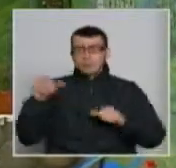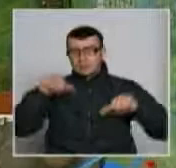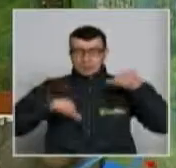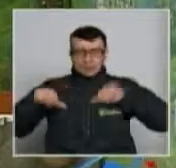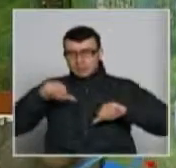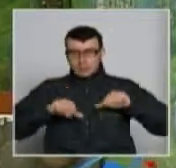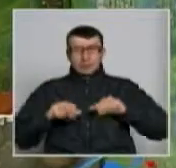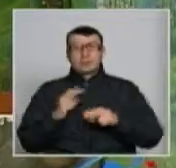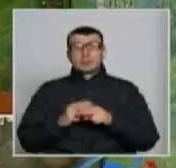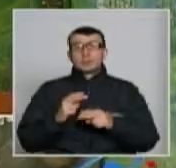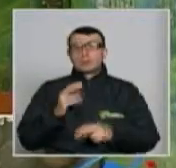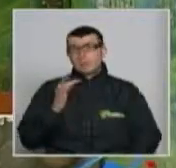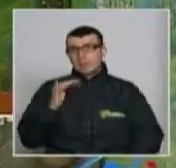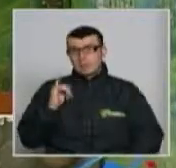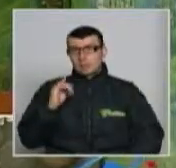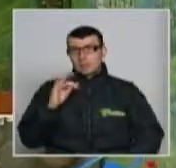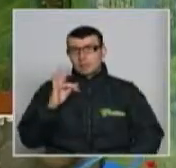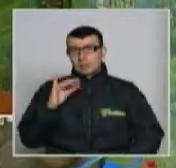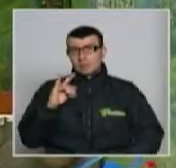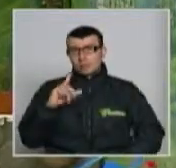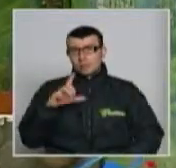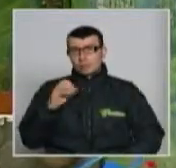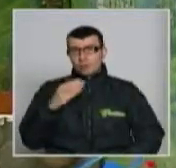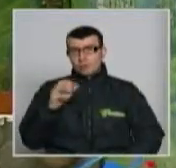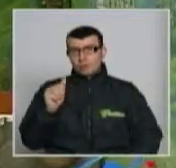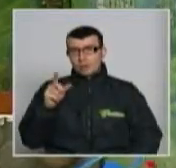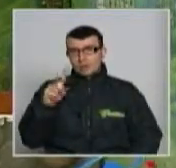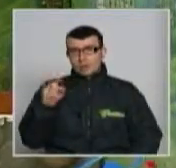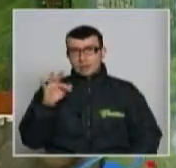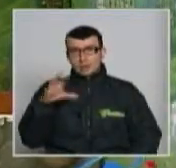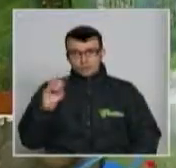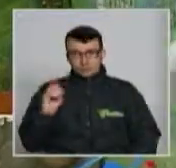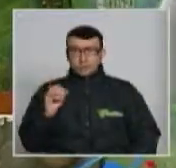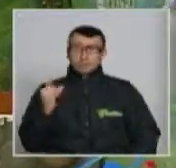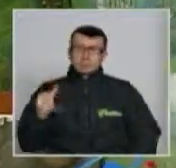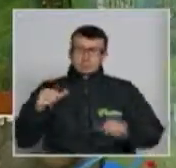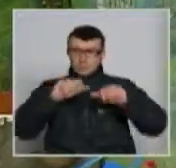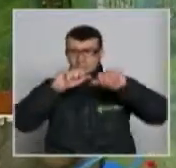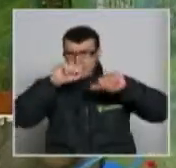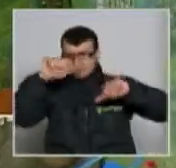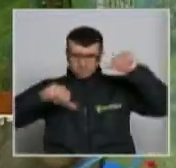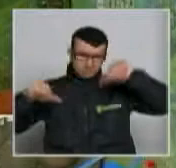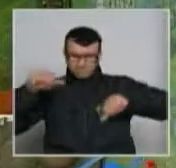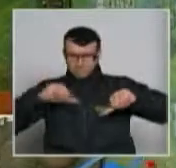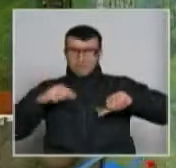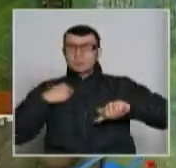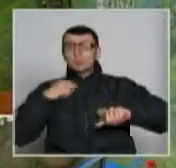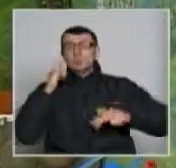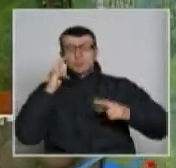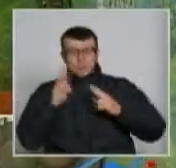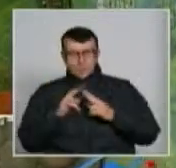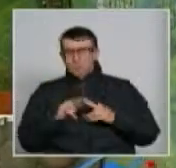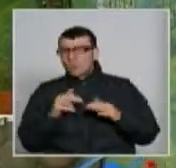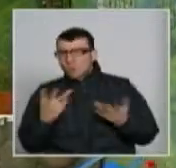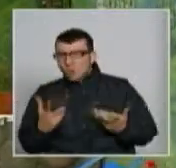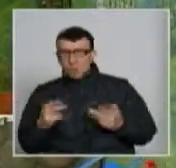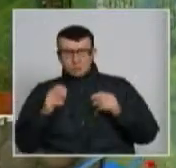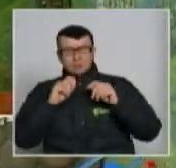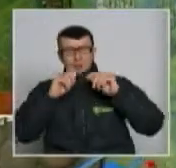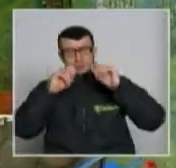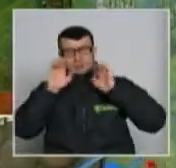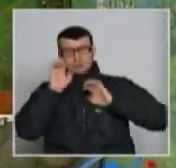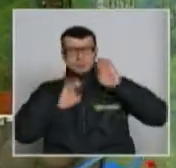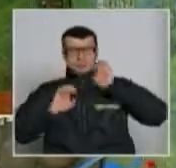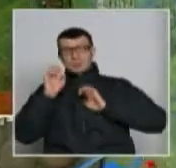llama título ASTO. Y en ese examen de laboratorio yo sé cómo están reaccionando esas defensas y por qué me están afectando